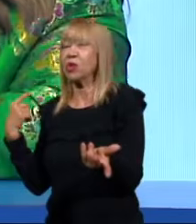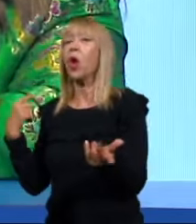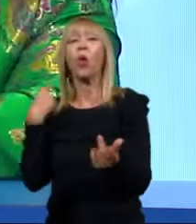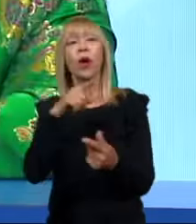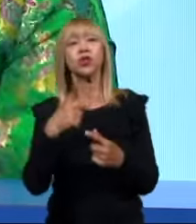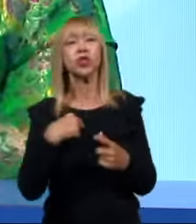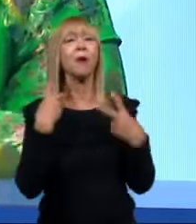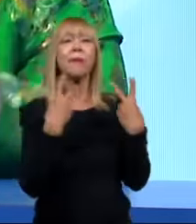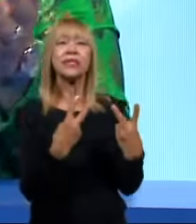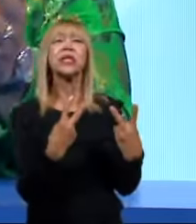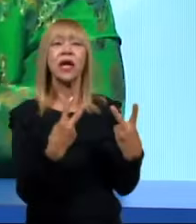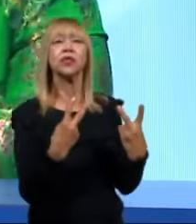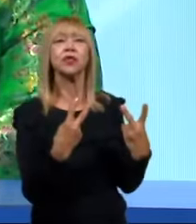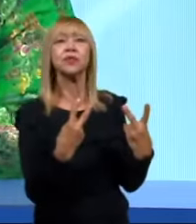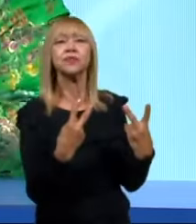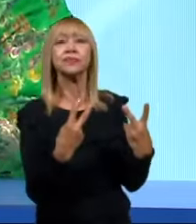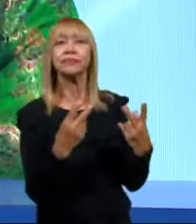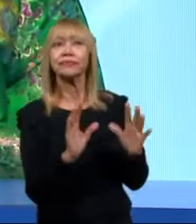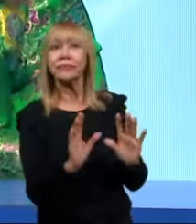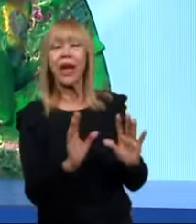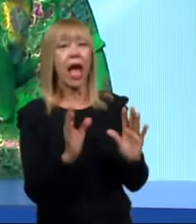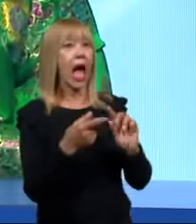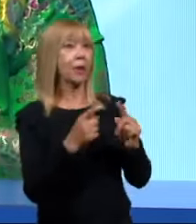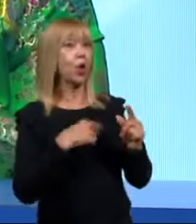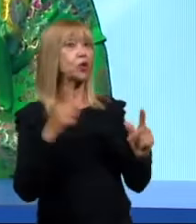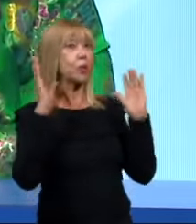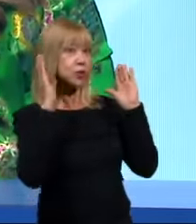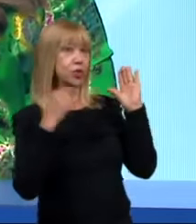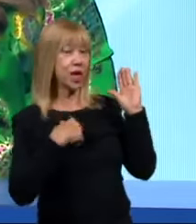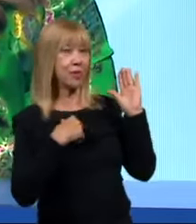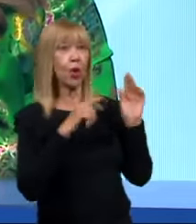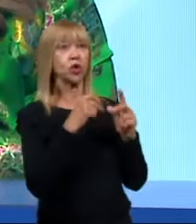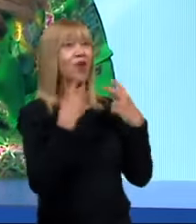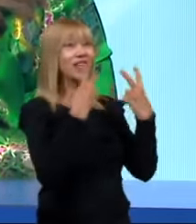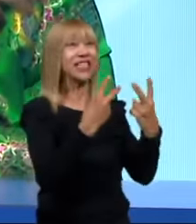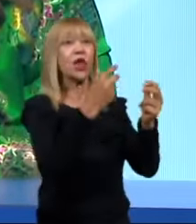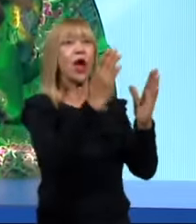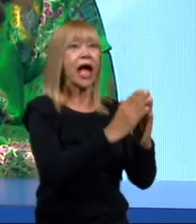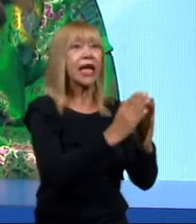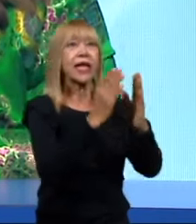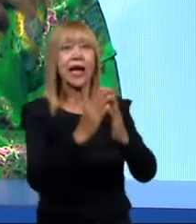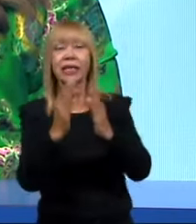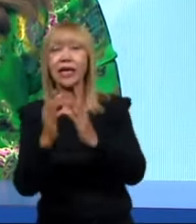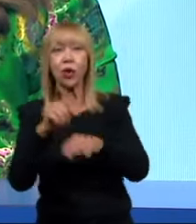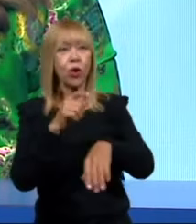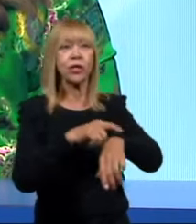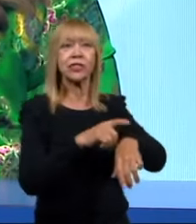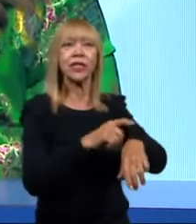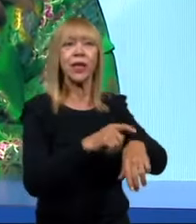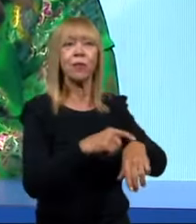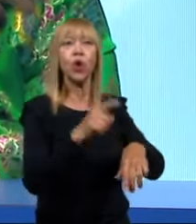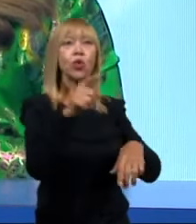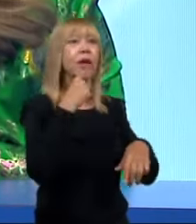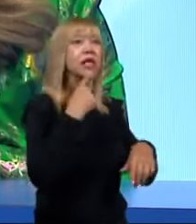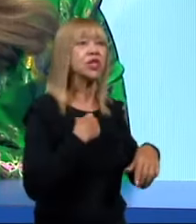estado visitando, y amigo que me ves y me escucha, cuando te he visitado casa a casa a lo largo de este tiempo, me has